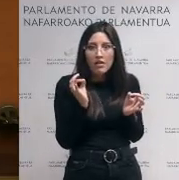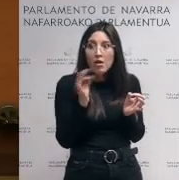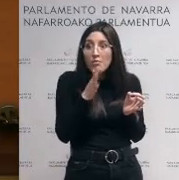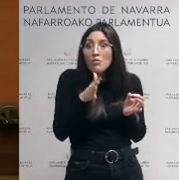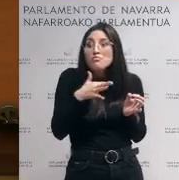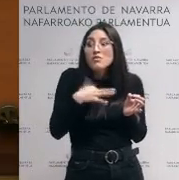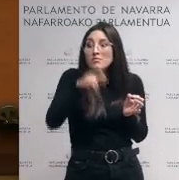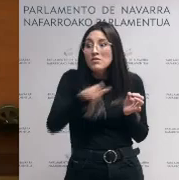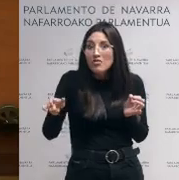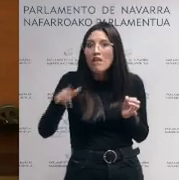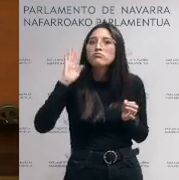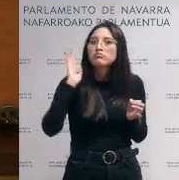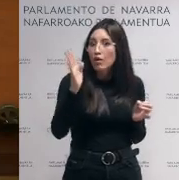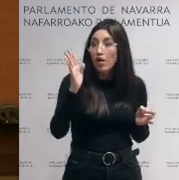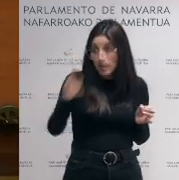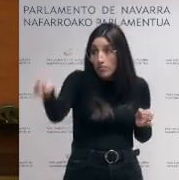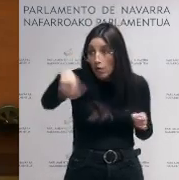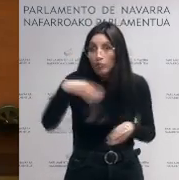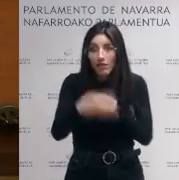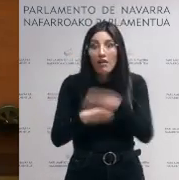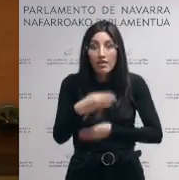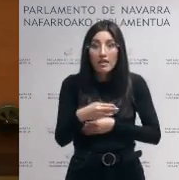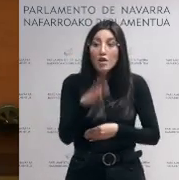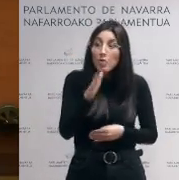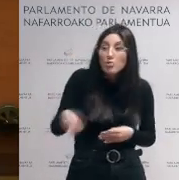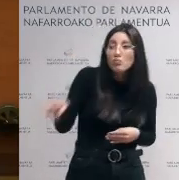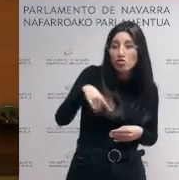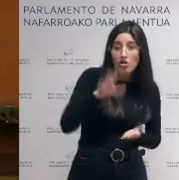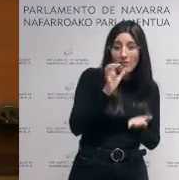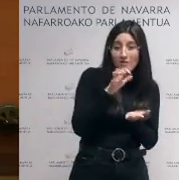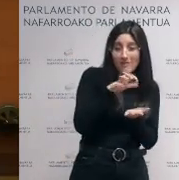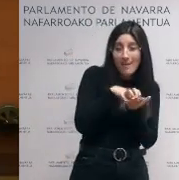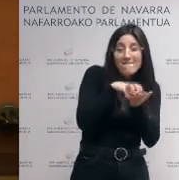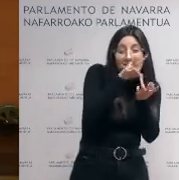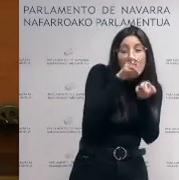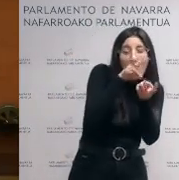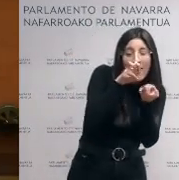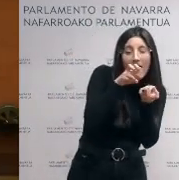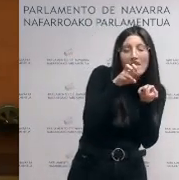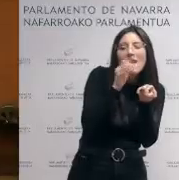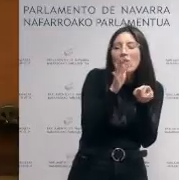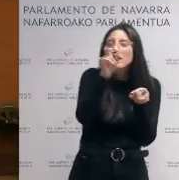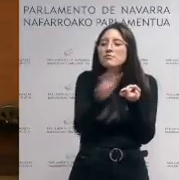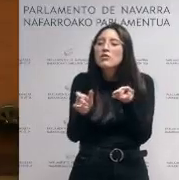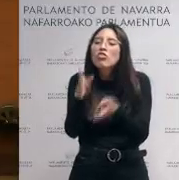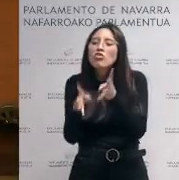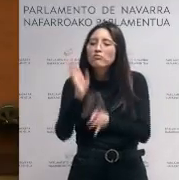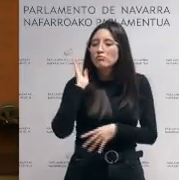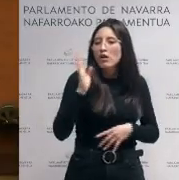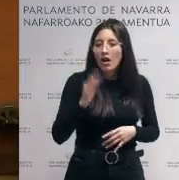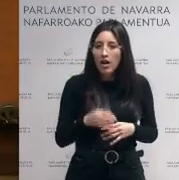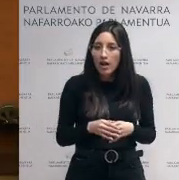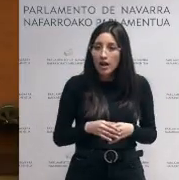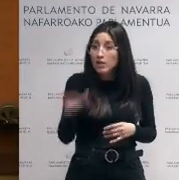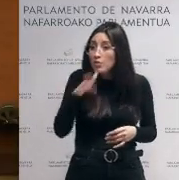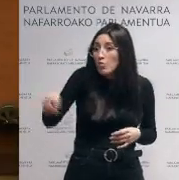lo que están haciendo ustedes. Están utilizando el régimen foral contra la gente, por ese afán recaudatorio que está por encima de cualquier otra